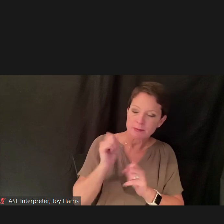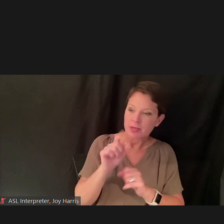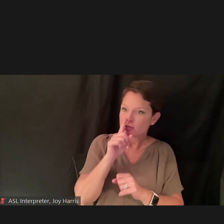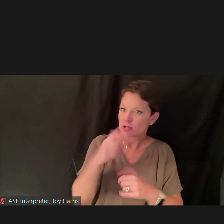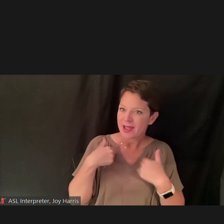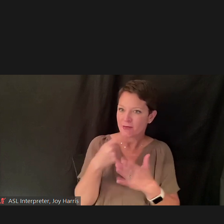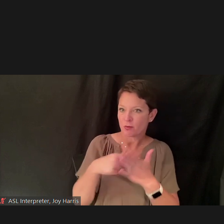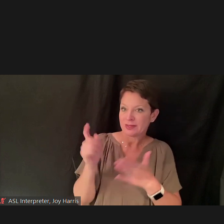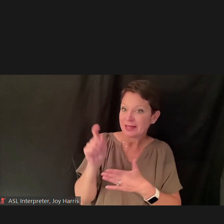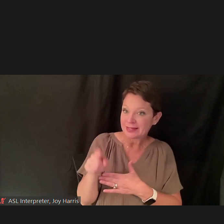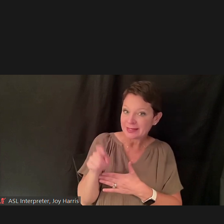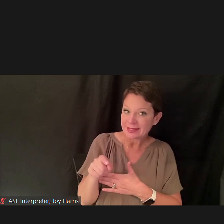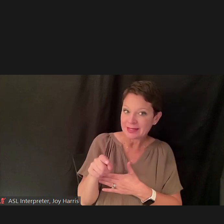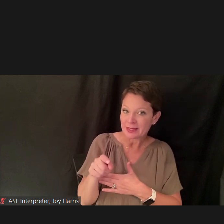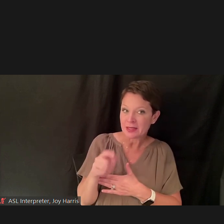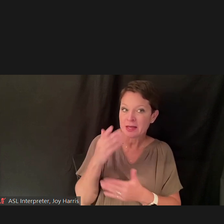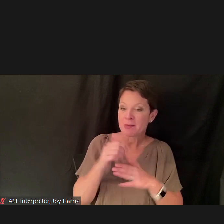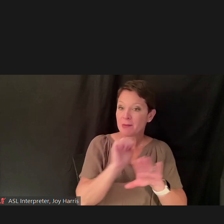extremo.